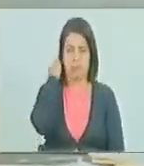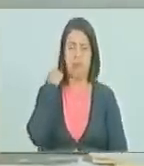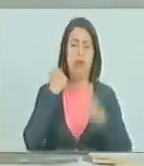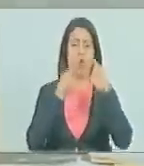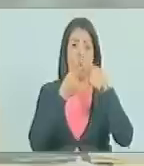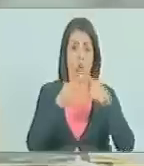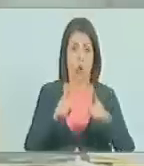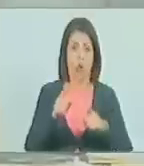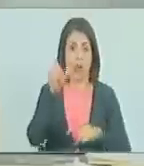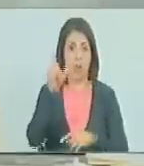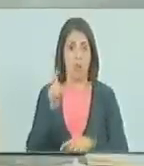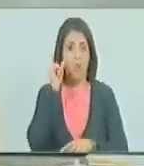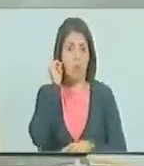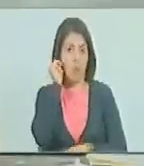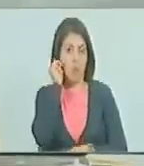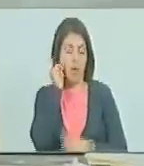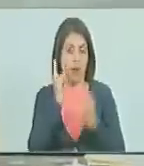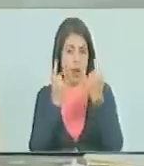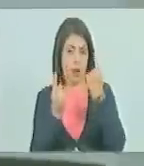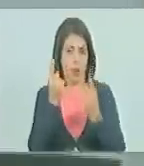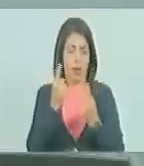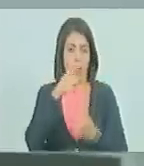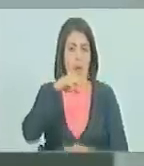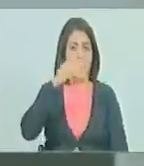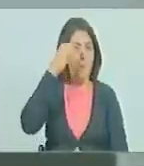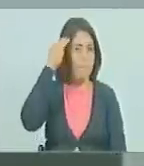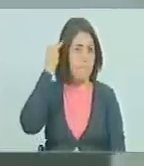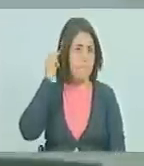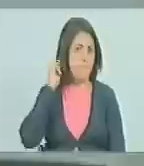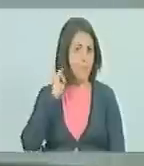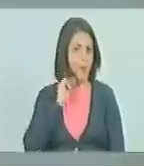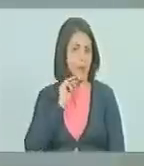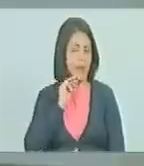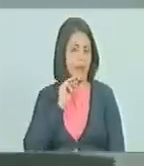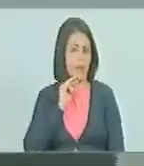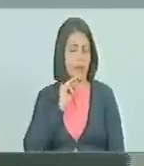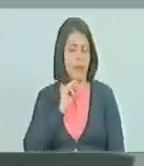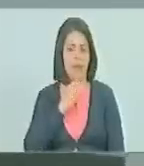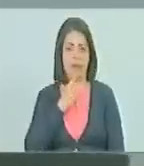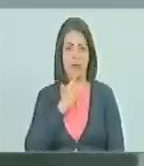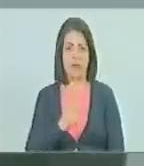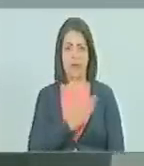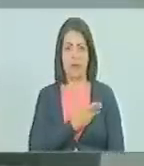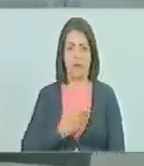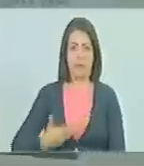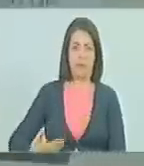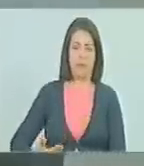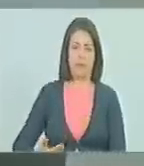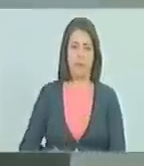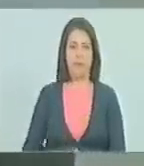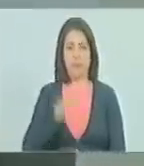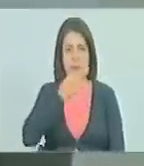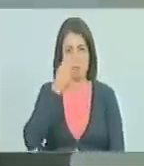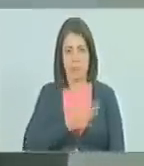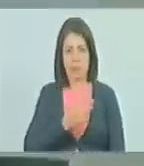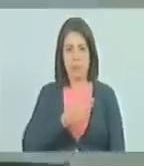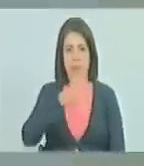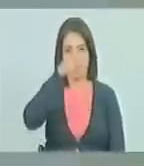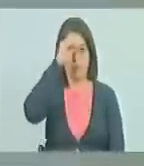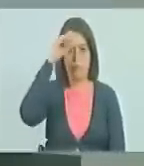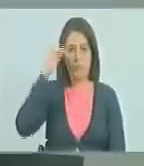Otra precandidata, María Corina Machado, presidente real Donald